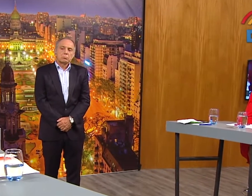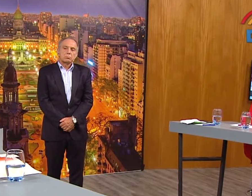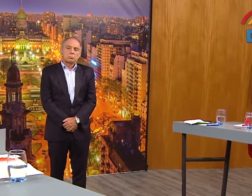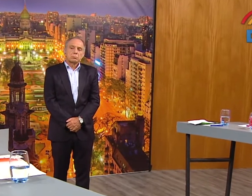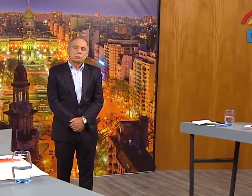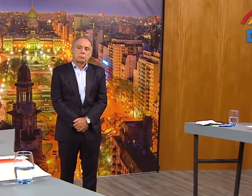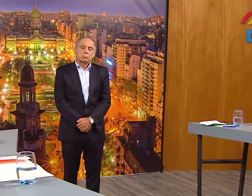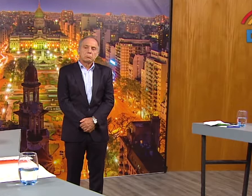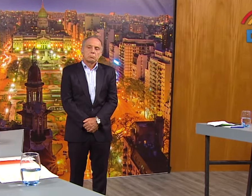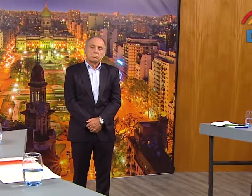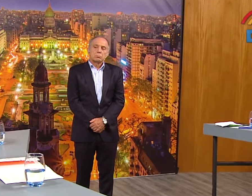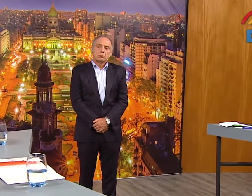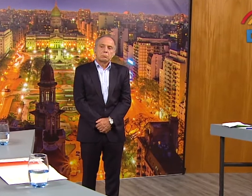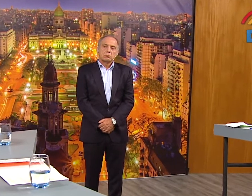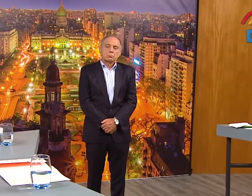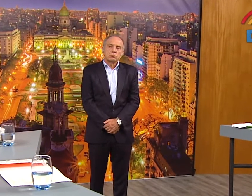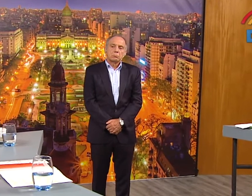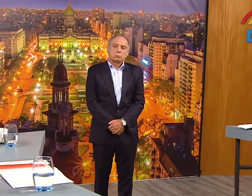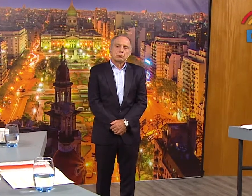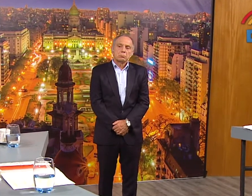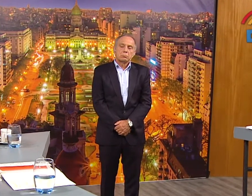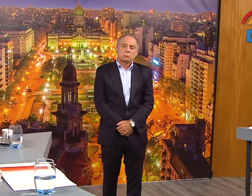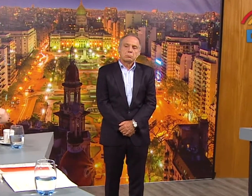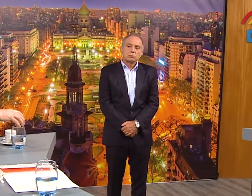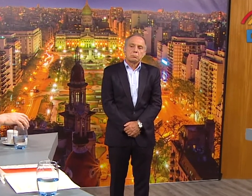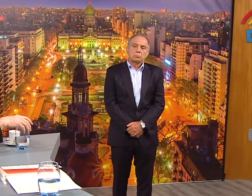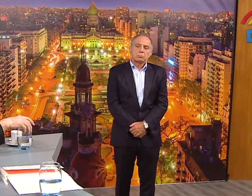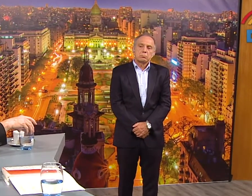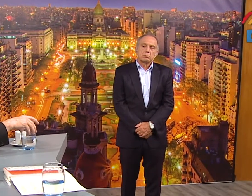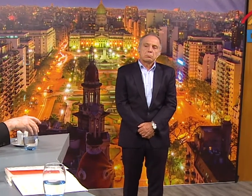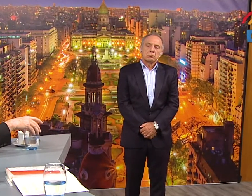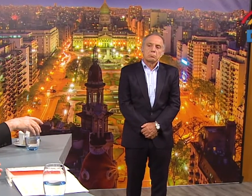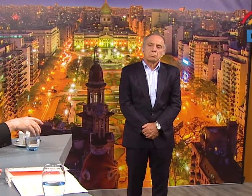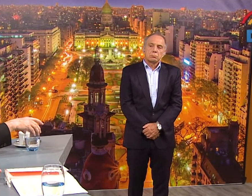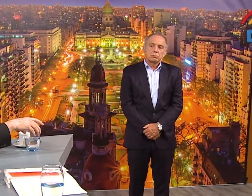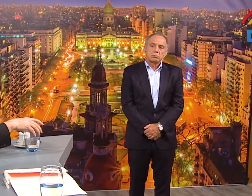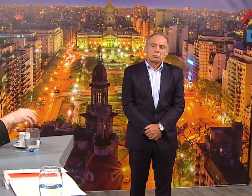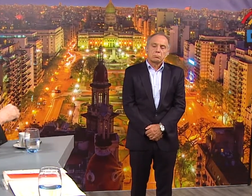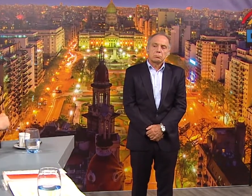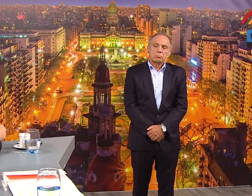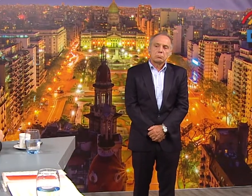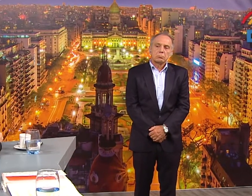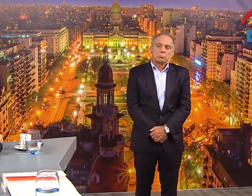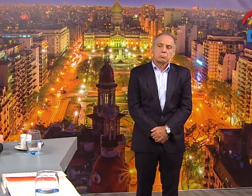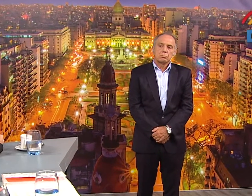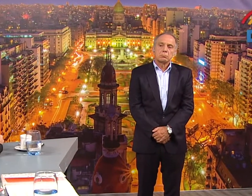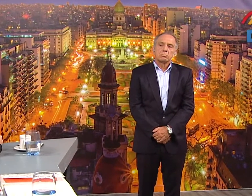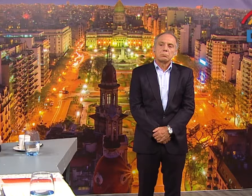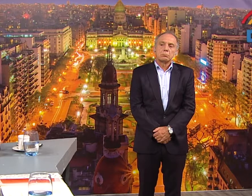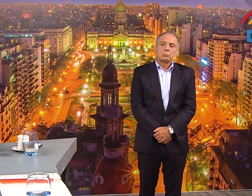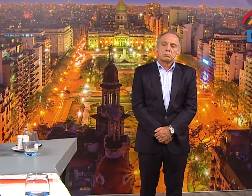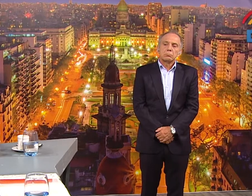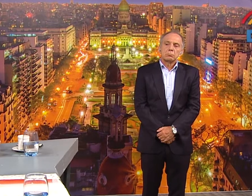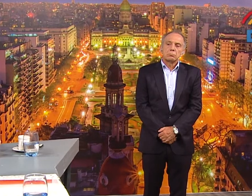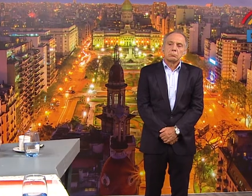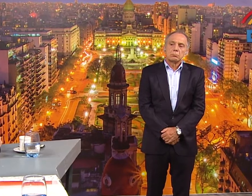un gabinete bastante armónico, con algunas características interesantes, mucho perfil